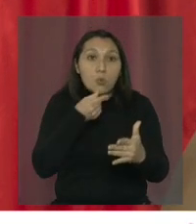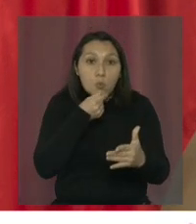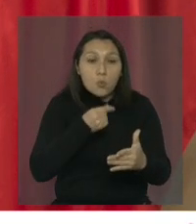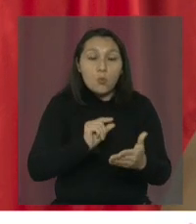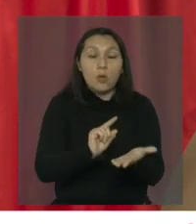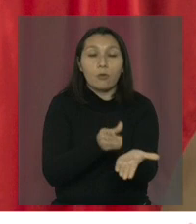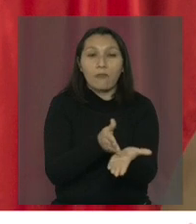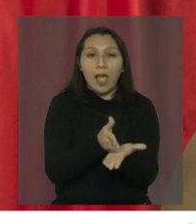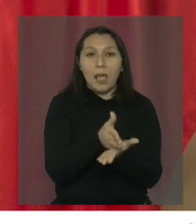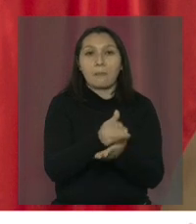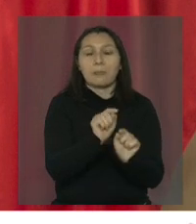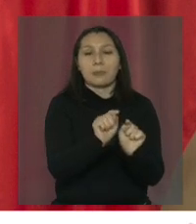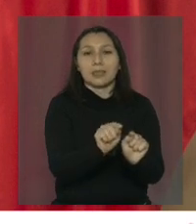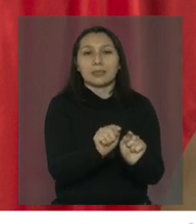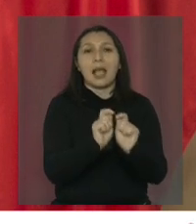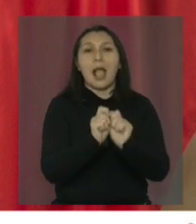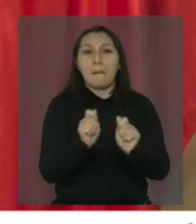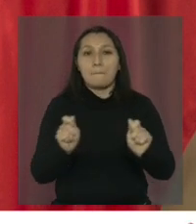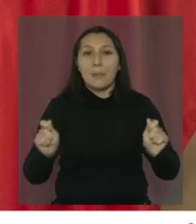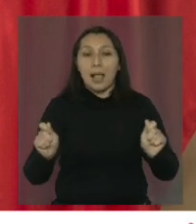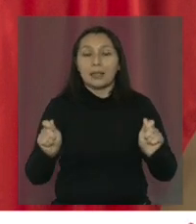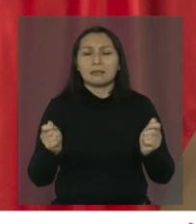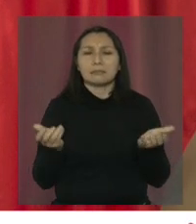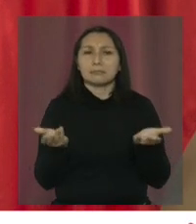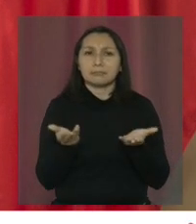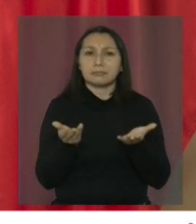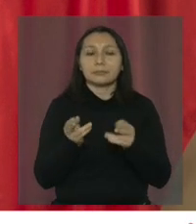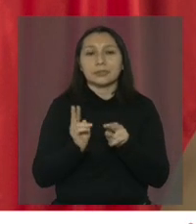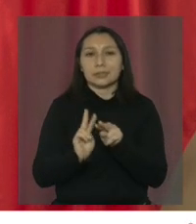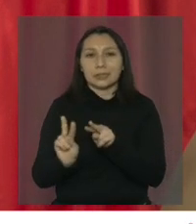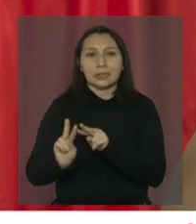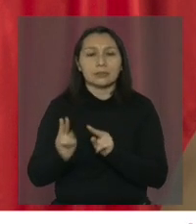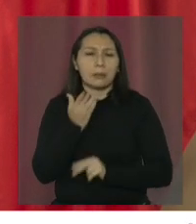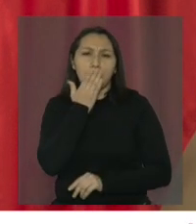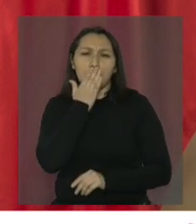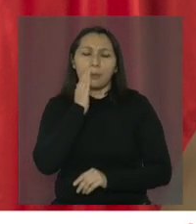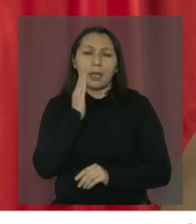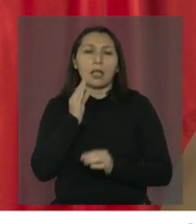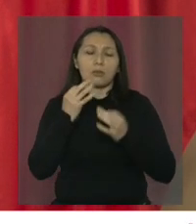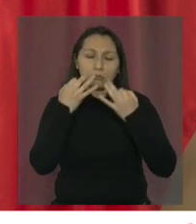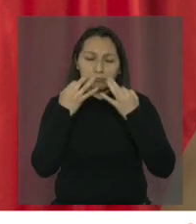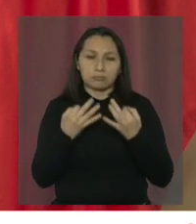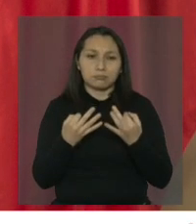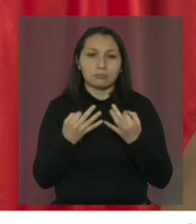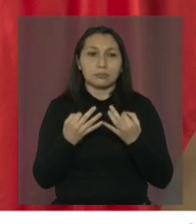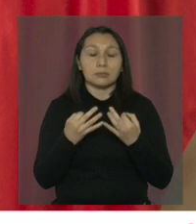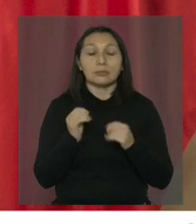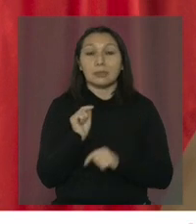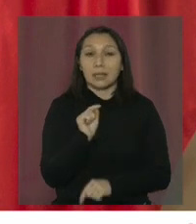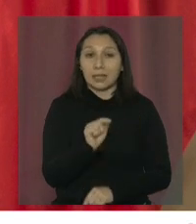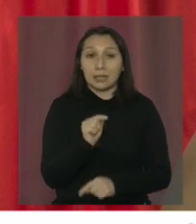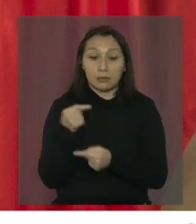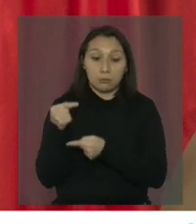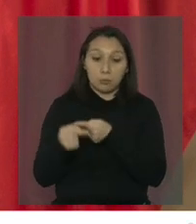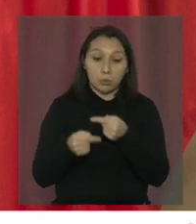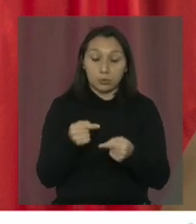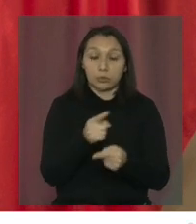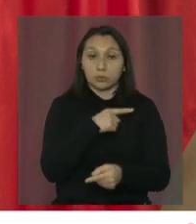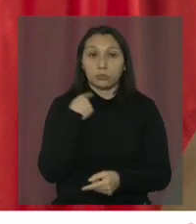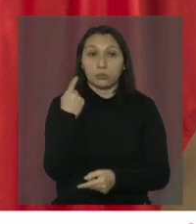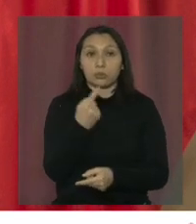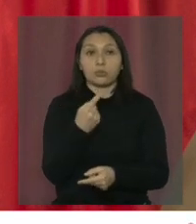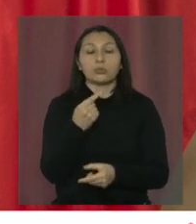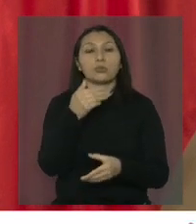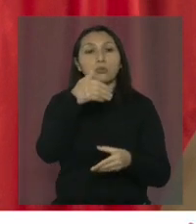inicio de una campaña se realice de la mejor manera posible y ese proceso nos lleva a